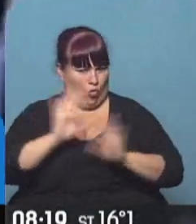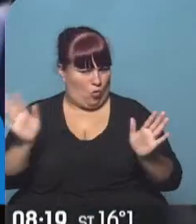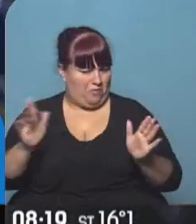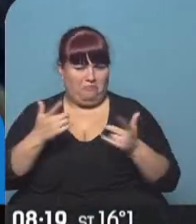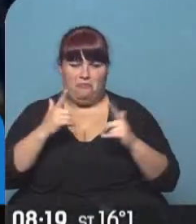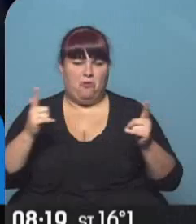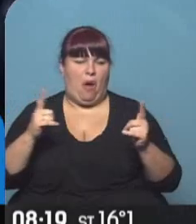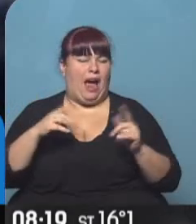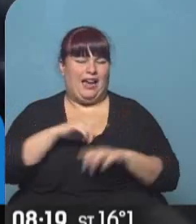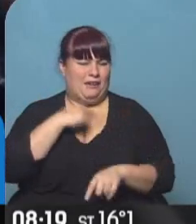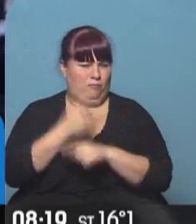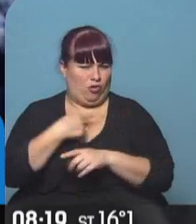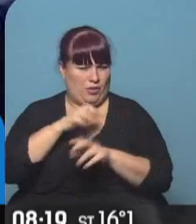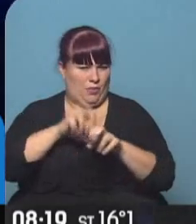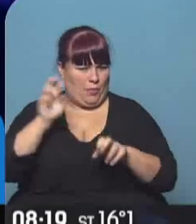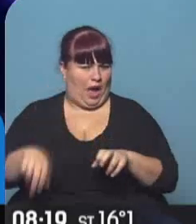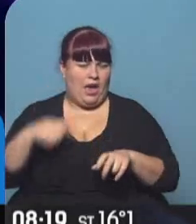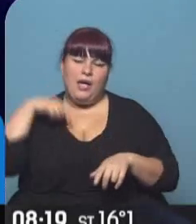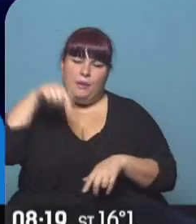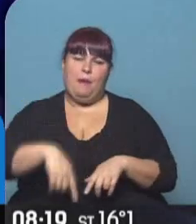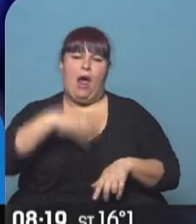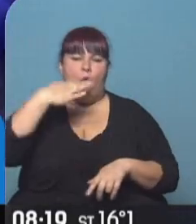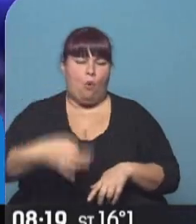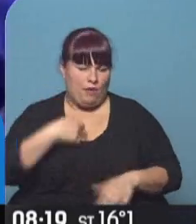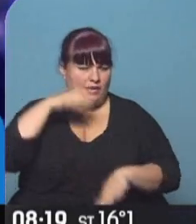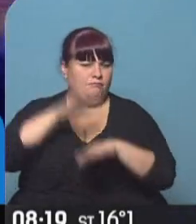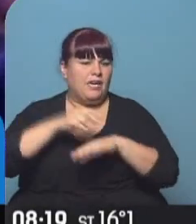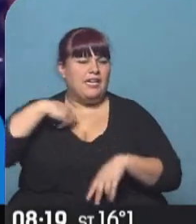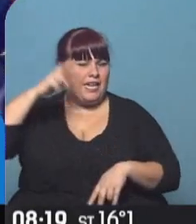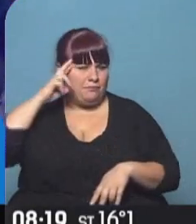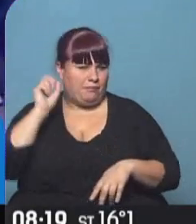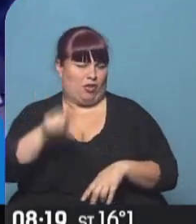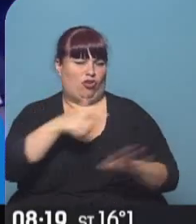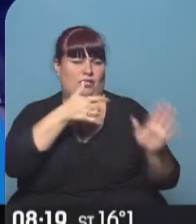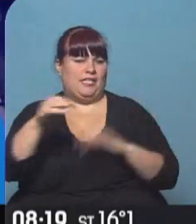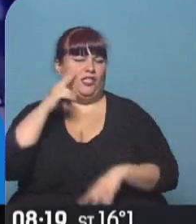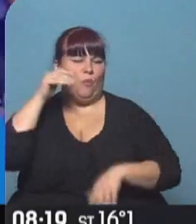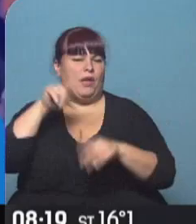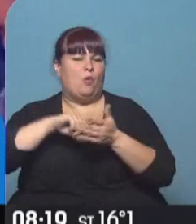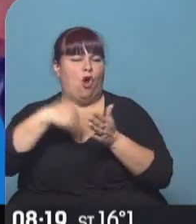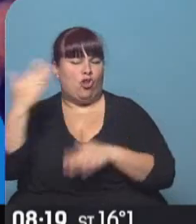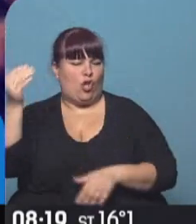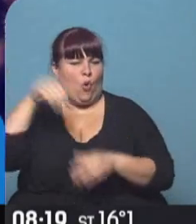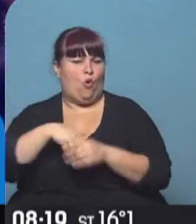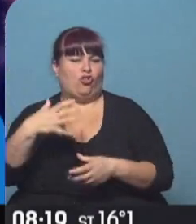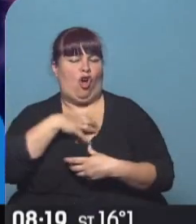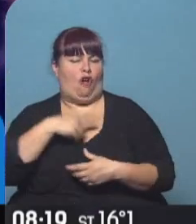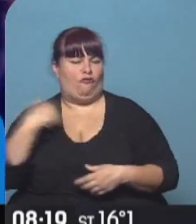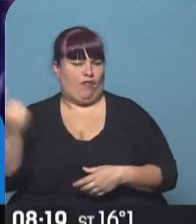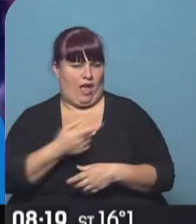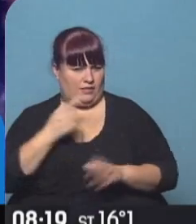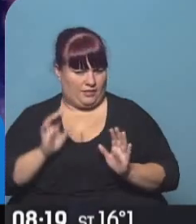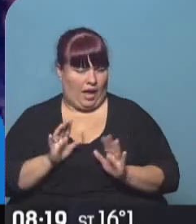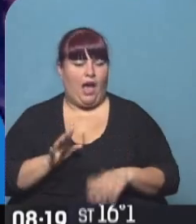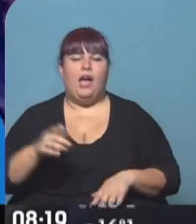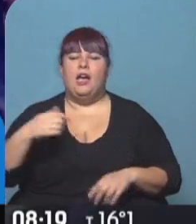hay ninguna posibilidad. Venimos para cumplir y somos respetuosos de los 600.000 bonaerenses que confiaron en nosotros,